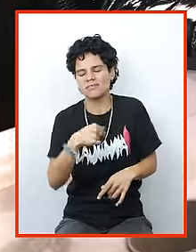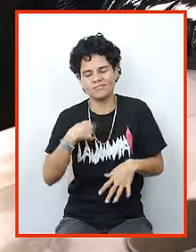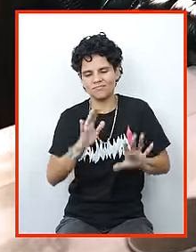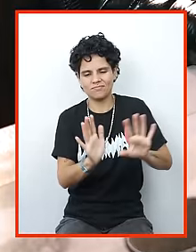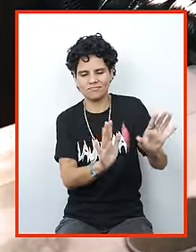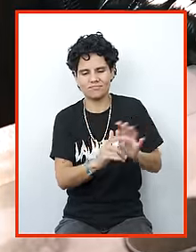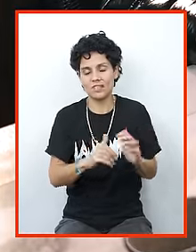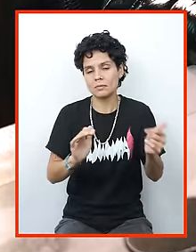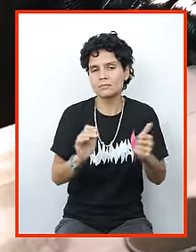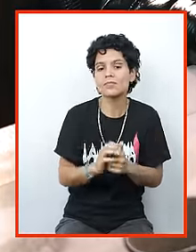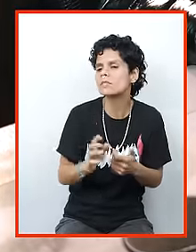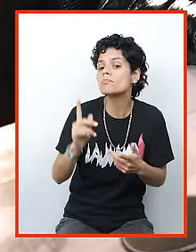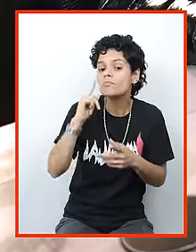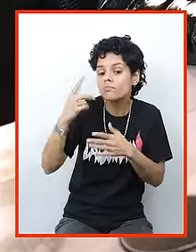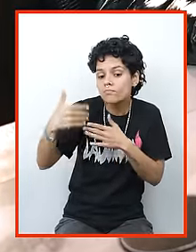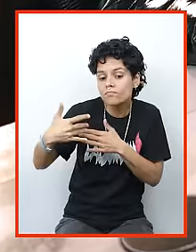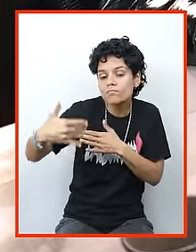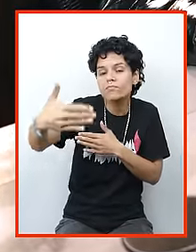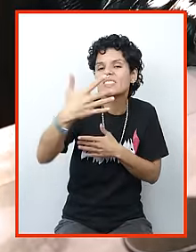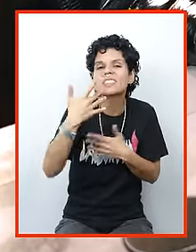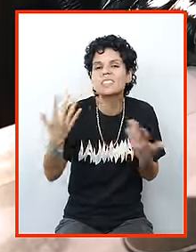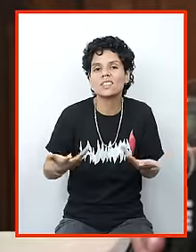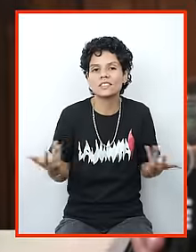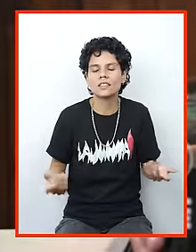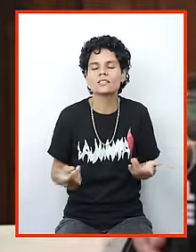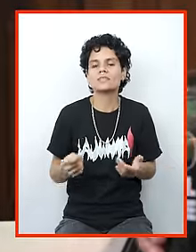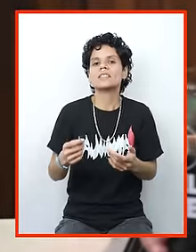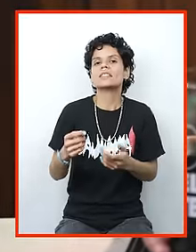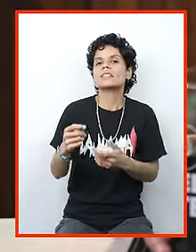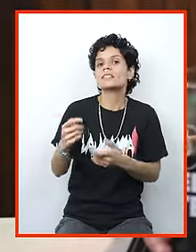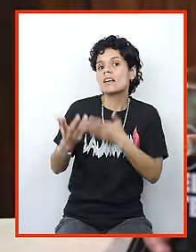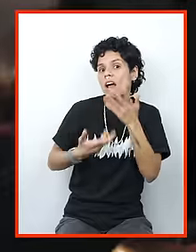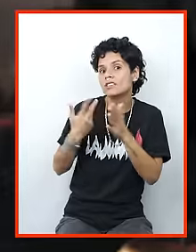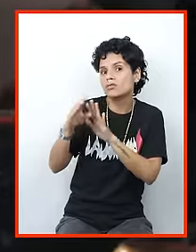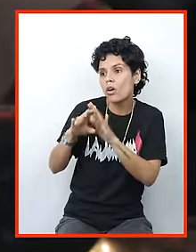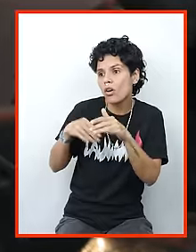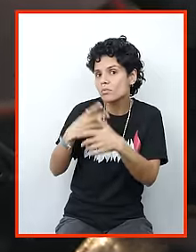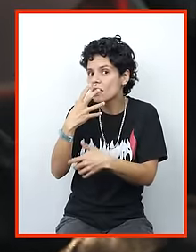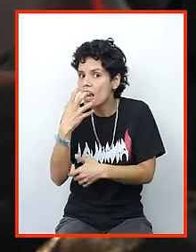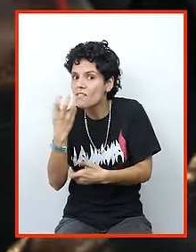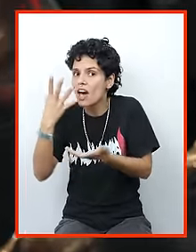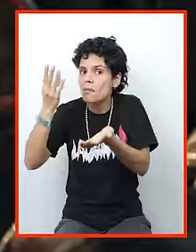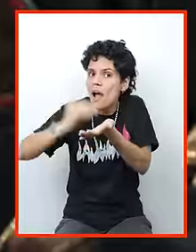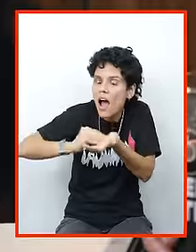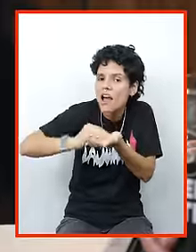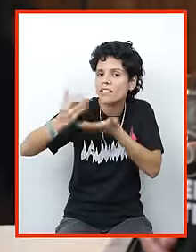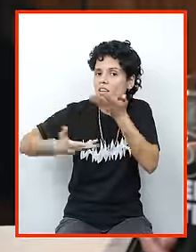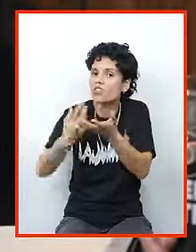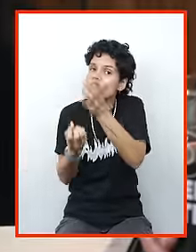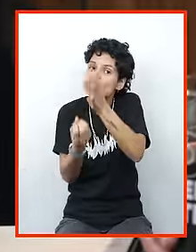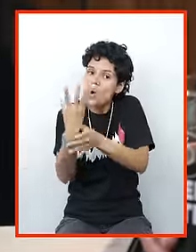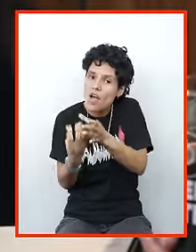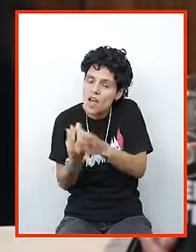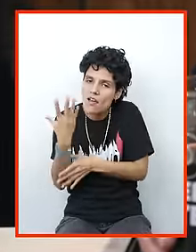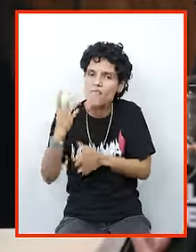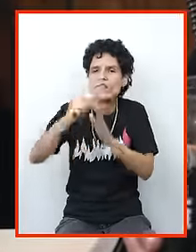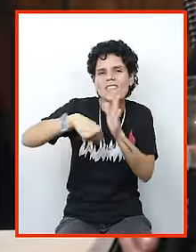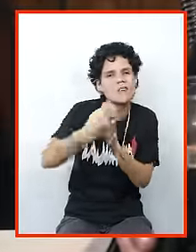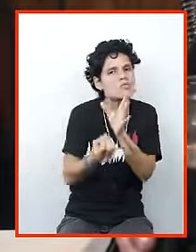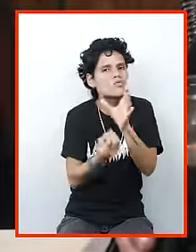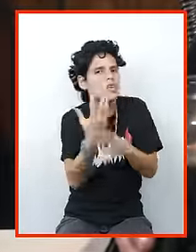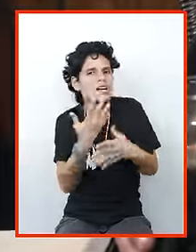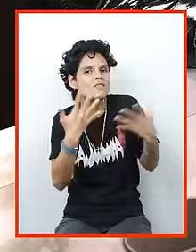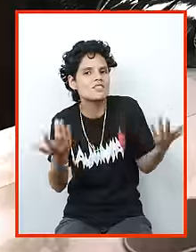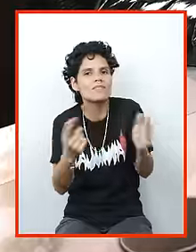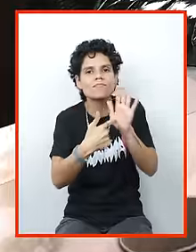se viene? Porque estás sacando recién un álbum, uh-huh. Todo, ¿qué se viene? Tocar, viajar, querer mostrarlo en distintos lados, hacer